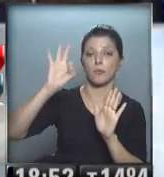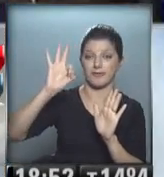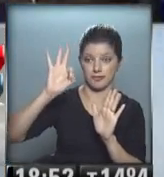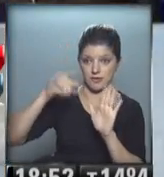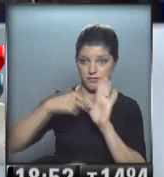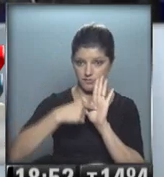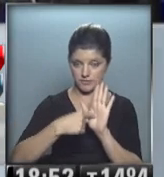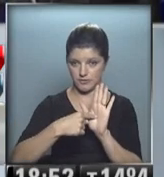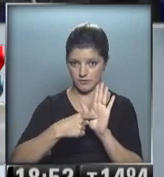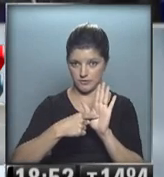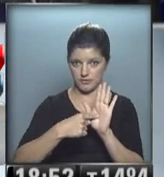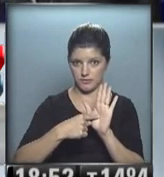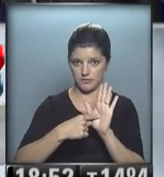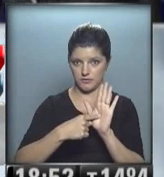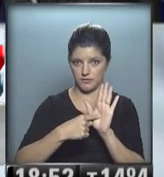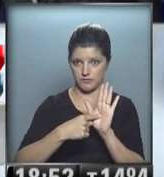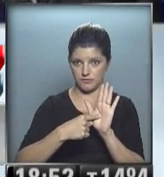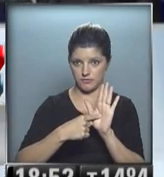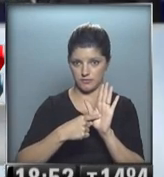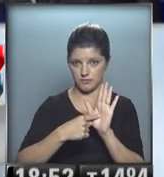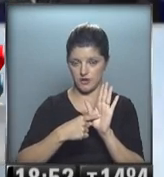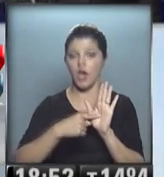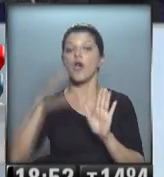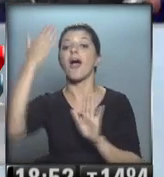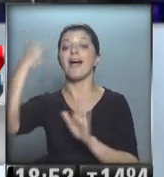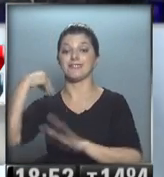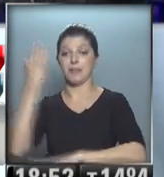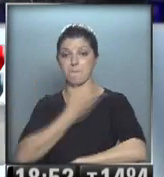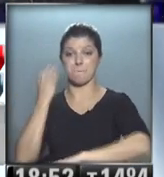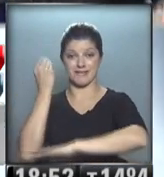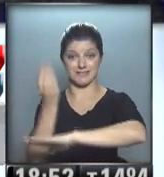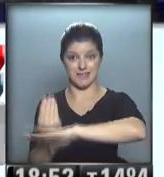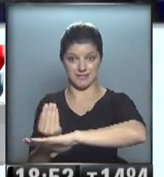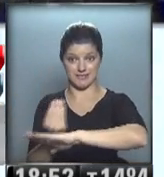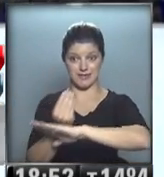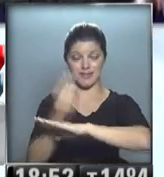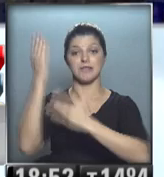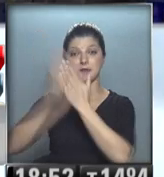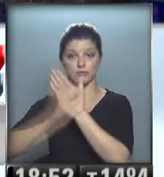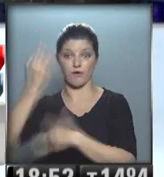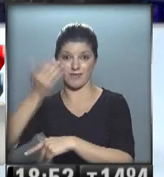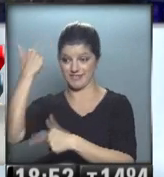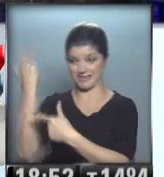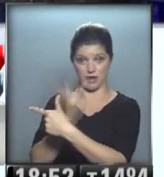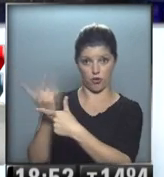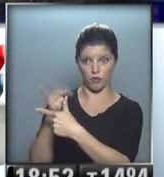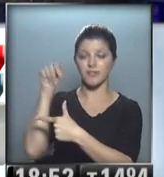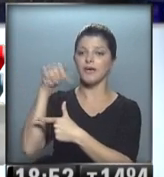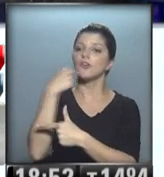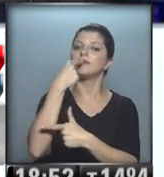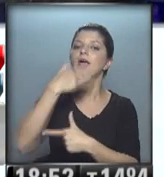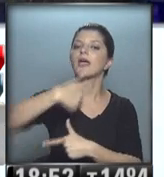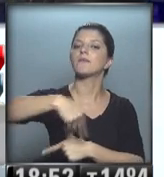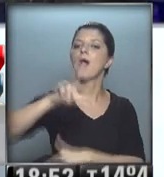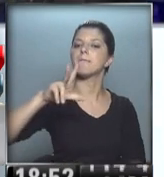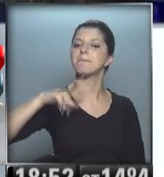1990. Es un decreto del año 1990 con el presidente de entonces y con el ministro de Defensa de entonces. Ponían a privatizar